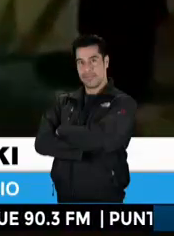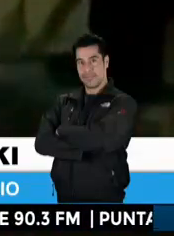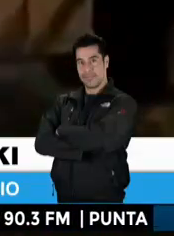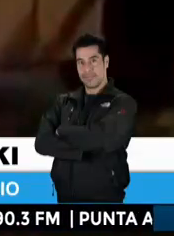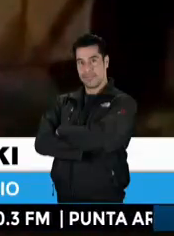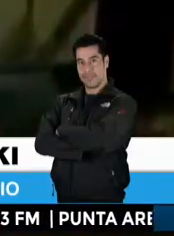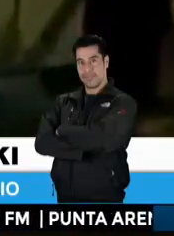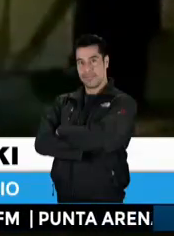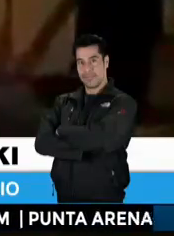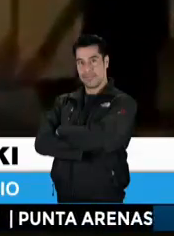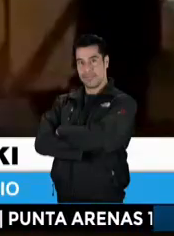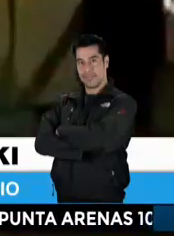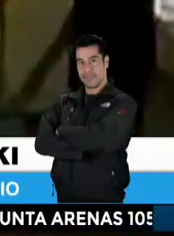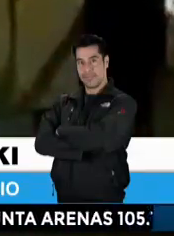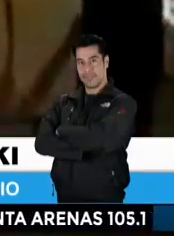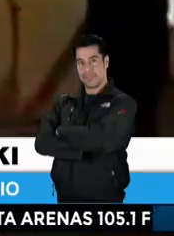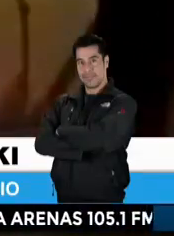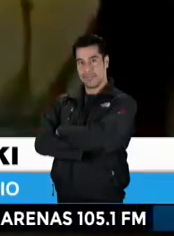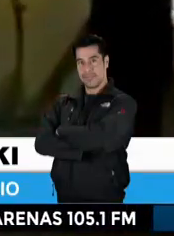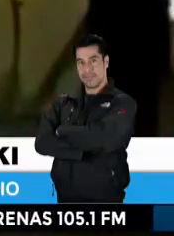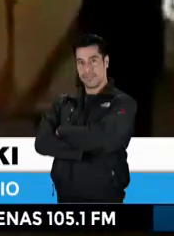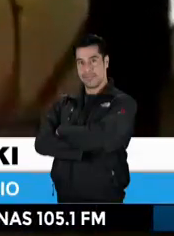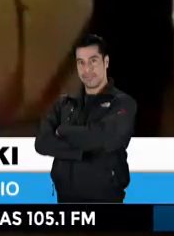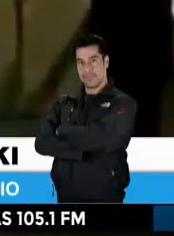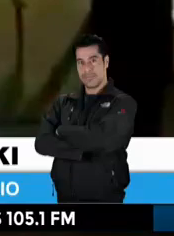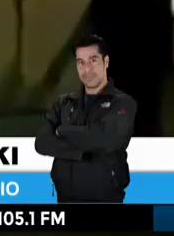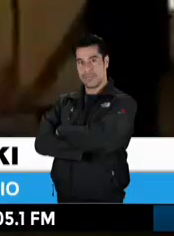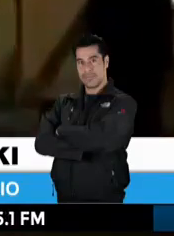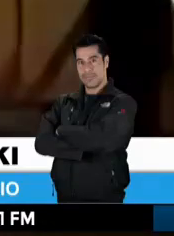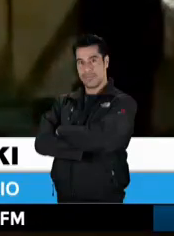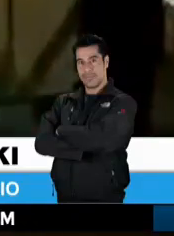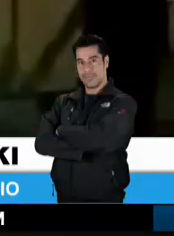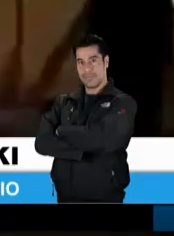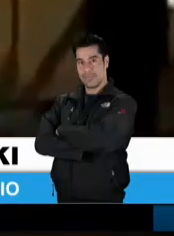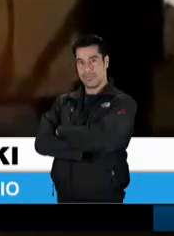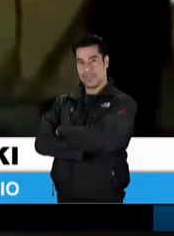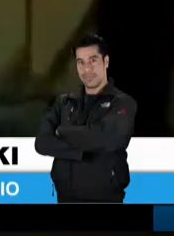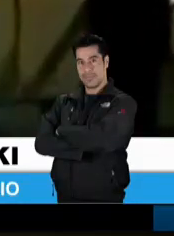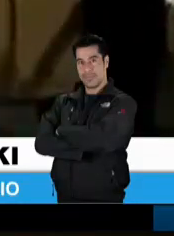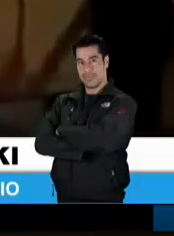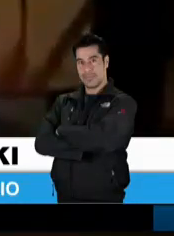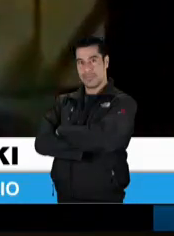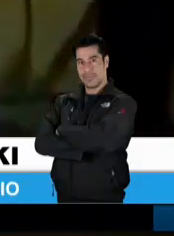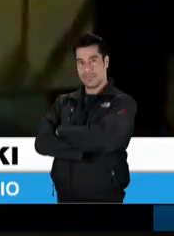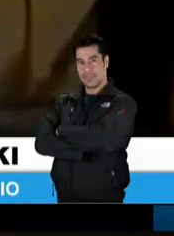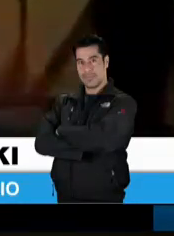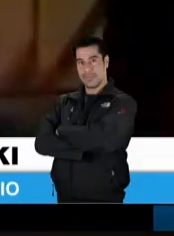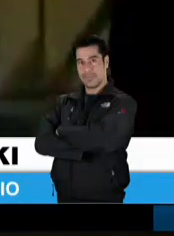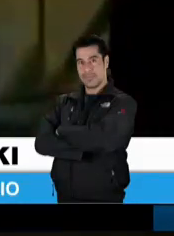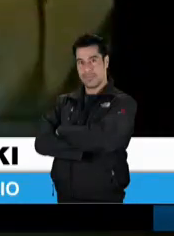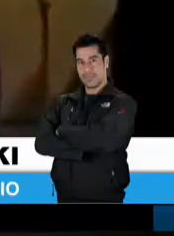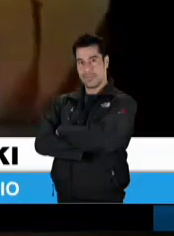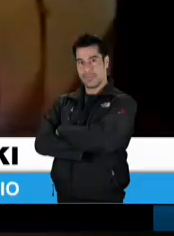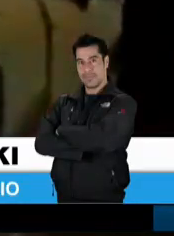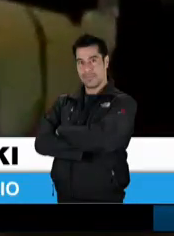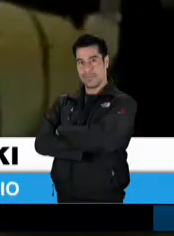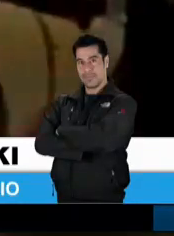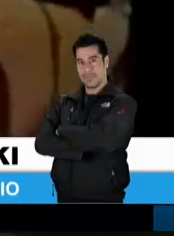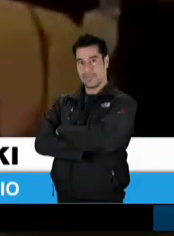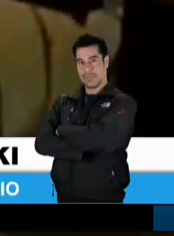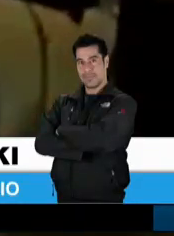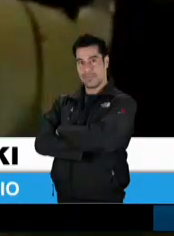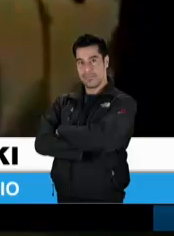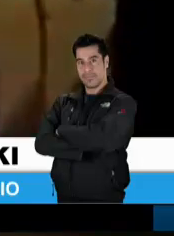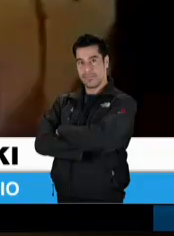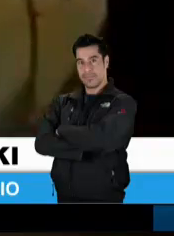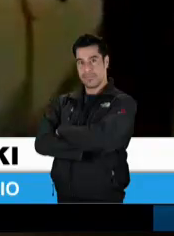pudiesen llegar al lugar a realizar las diferentes investigaciones relacionadas con este hecho. Y precisamente hace algunos instantes ya se